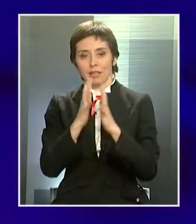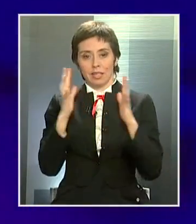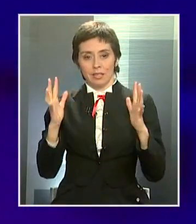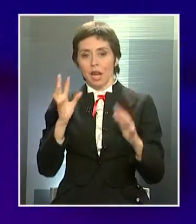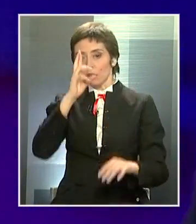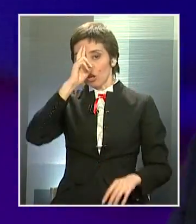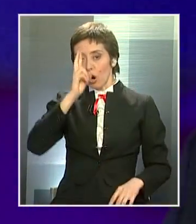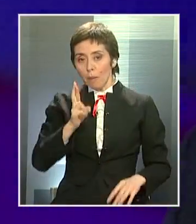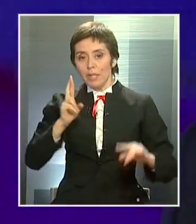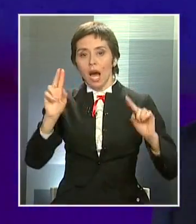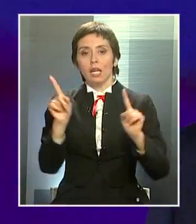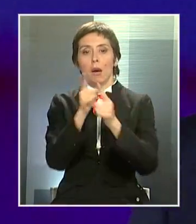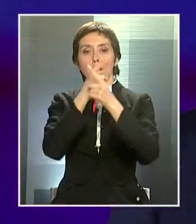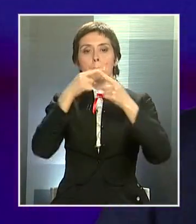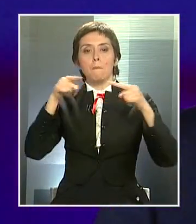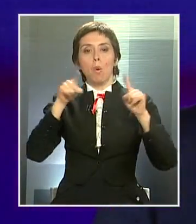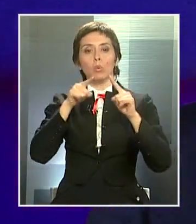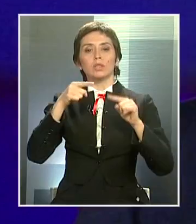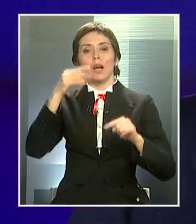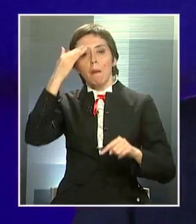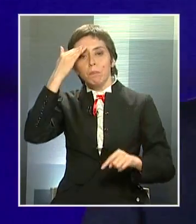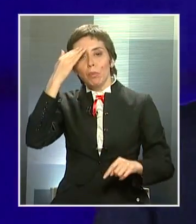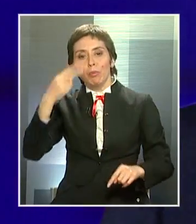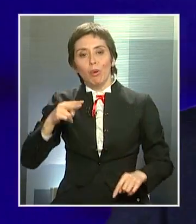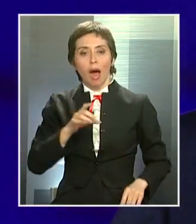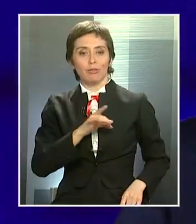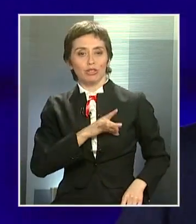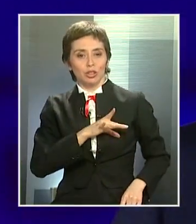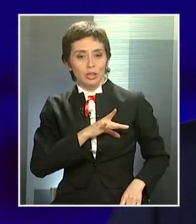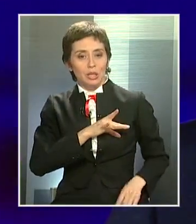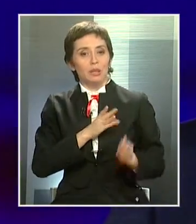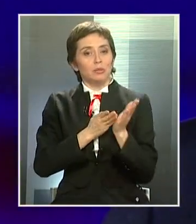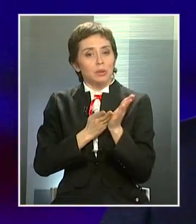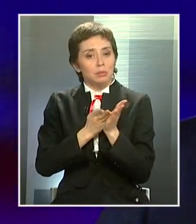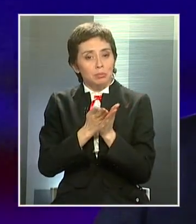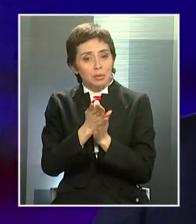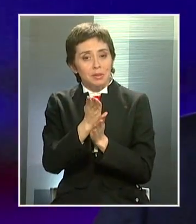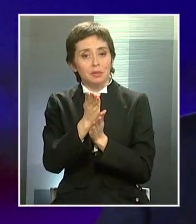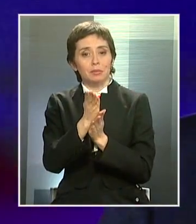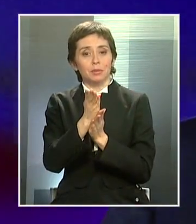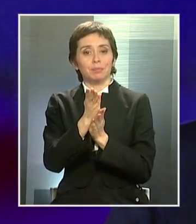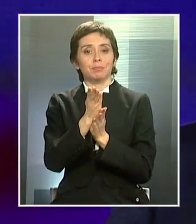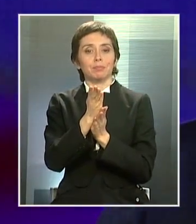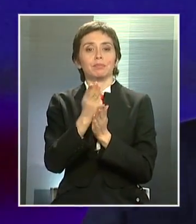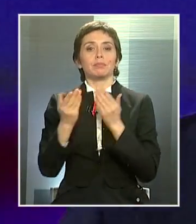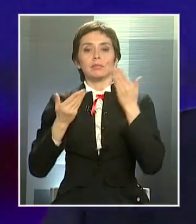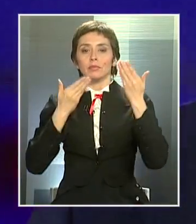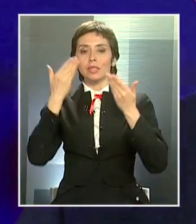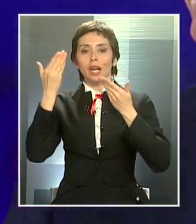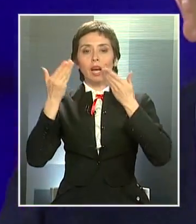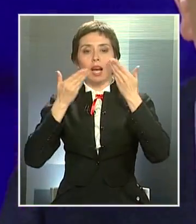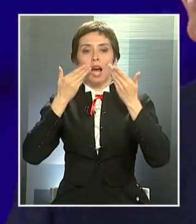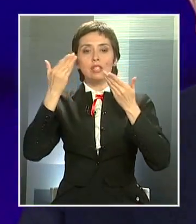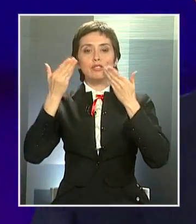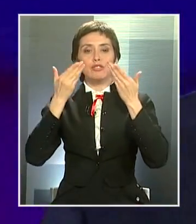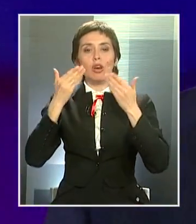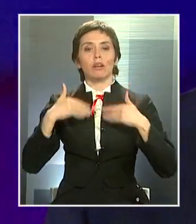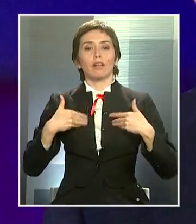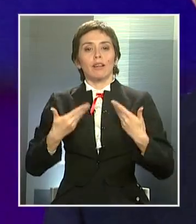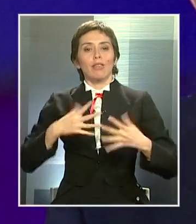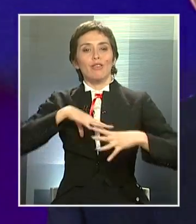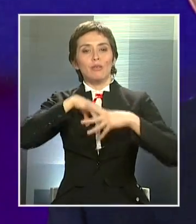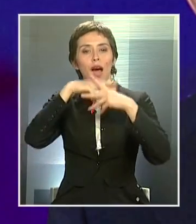Un homenaje a la música popular chilena. Vamos a comenzar con aquellas canciones que le han puesto